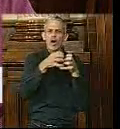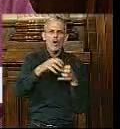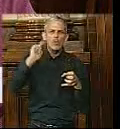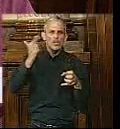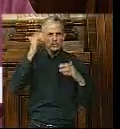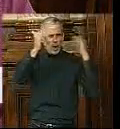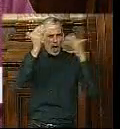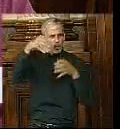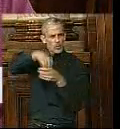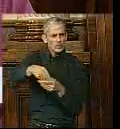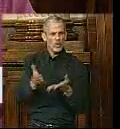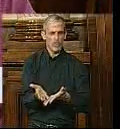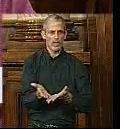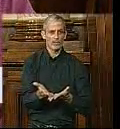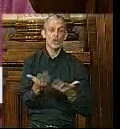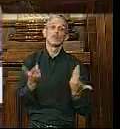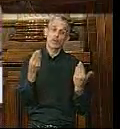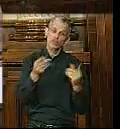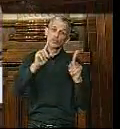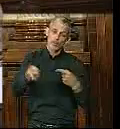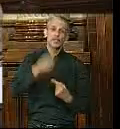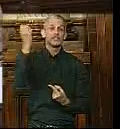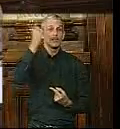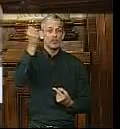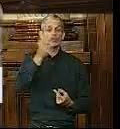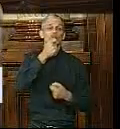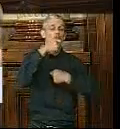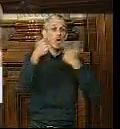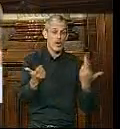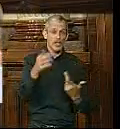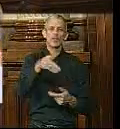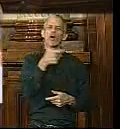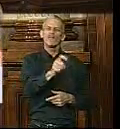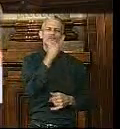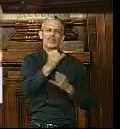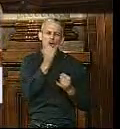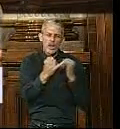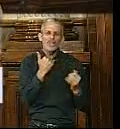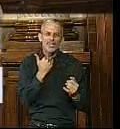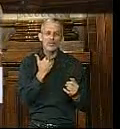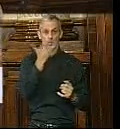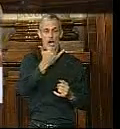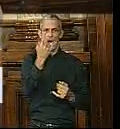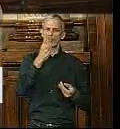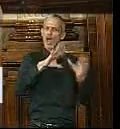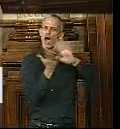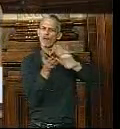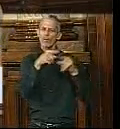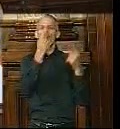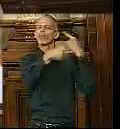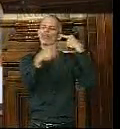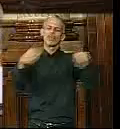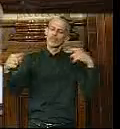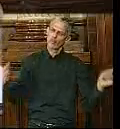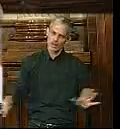sorda adulta acá. Y por eso es tan importante que, por ejemplo, videolibros tienen en cuenta una perspectiva de